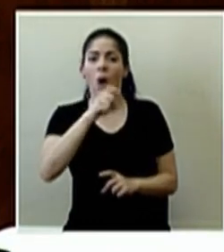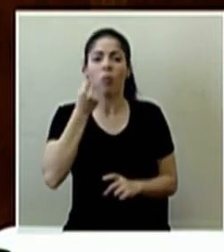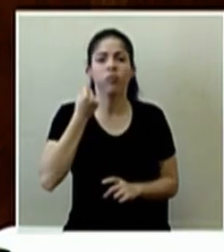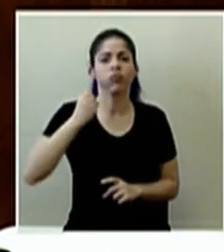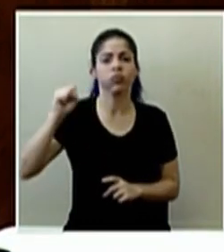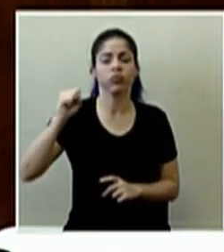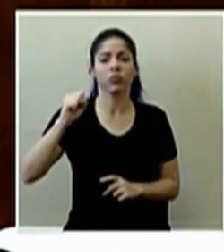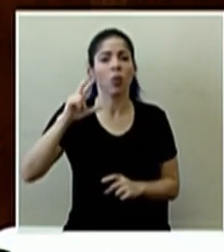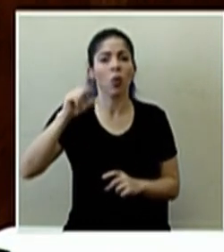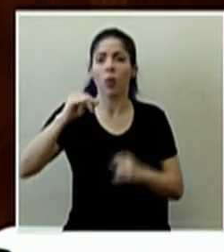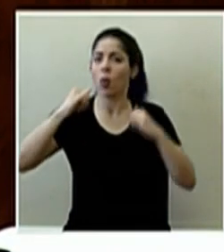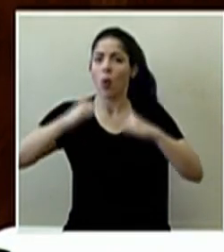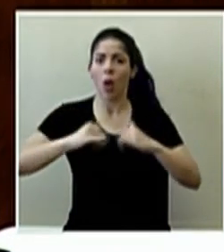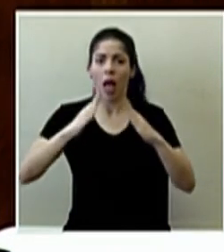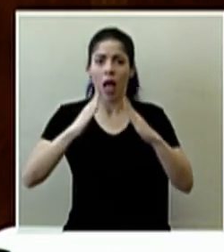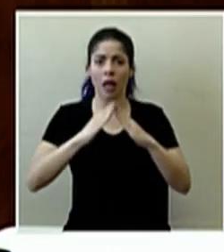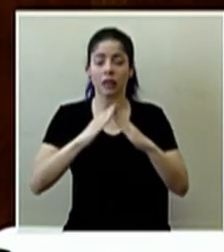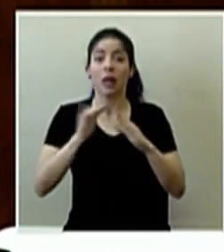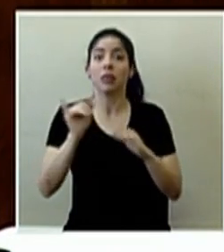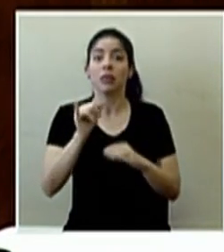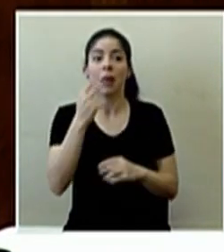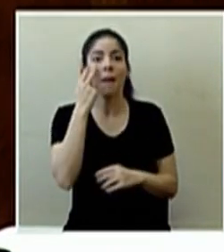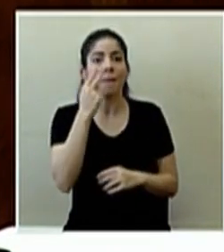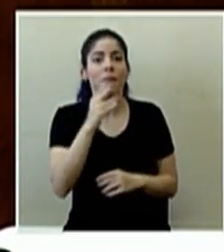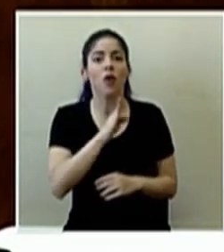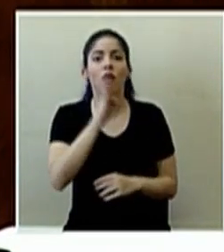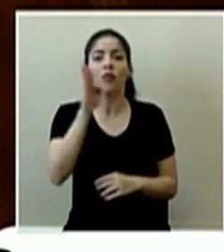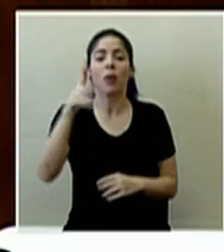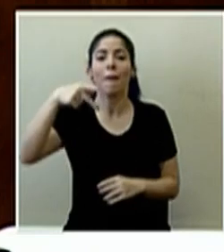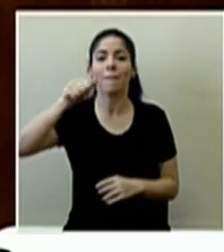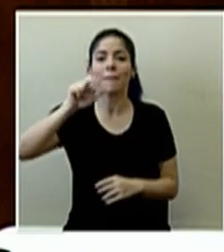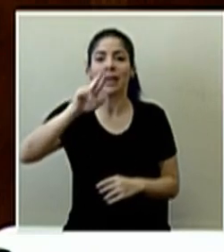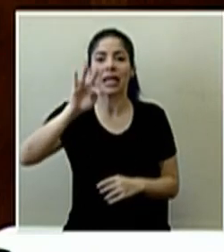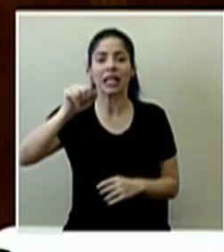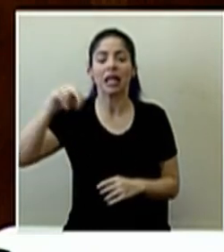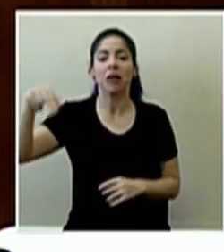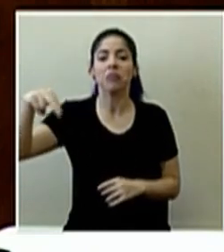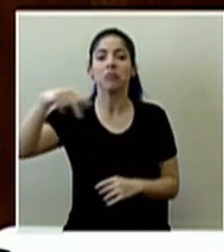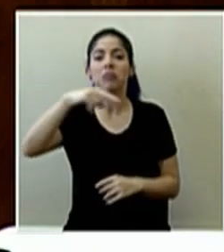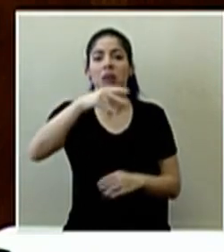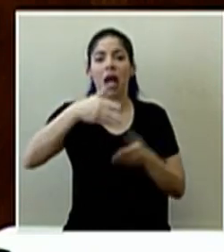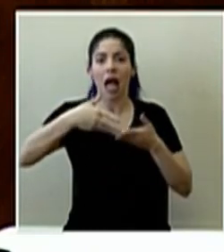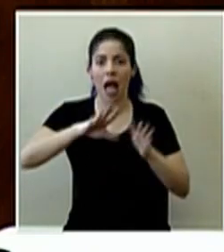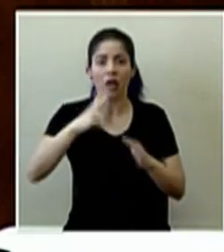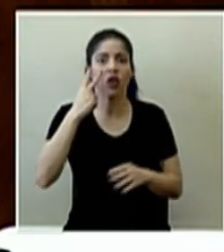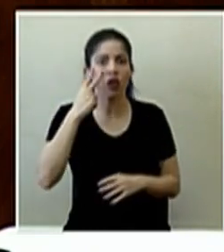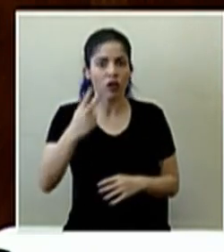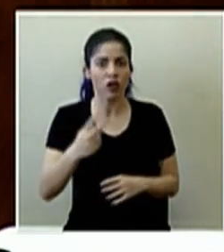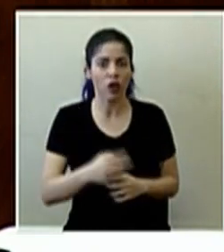orden de permanecer en casa. Indican que también lo han visto en Parrita en la calle. Bueno,